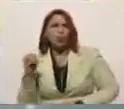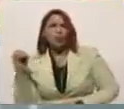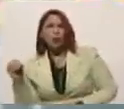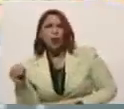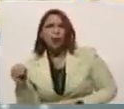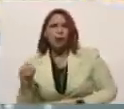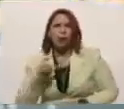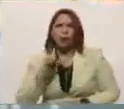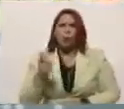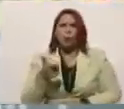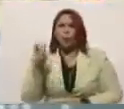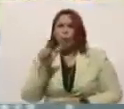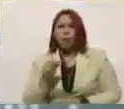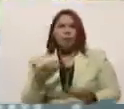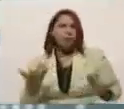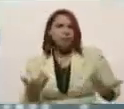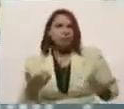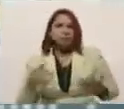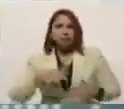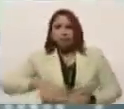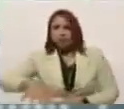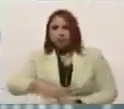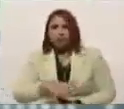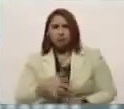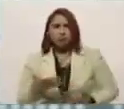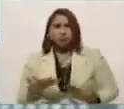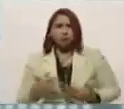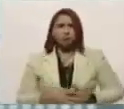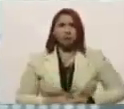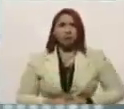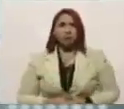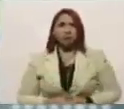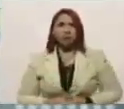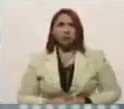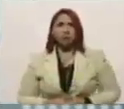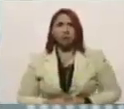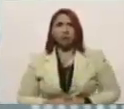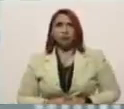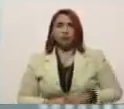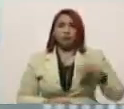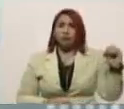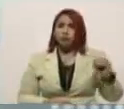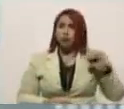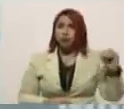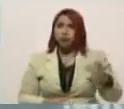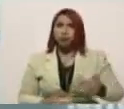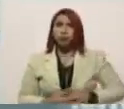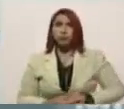región Guayana, la región Los Llanos, la región occidental,